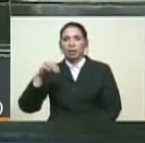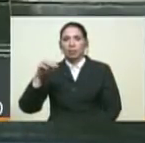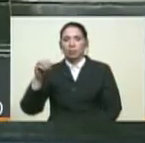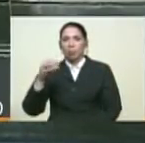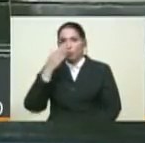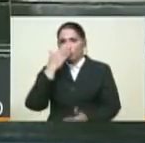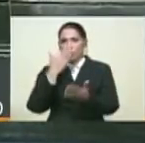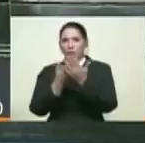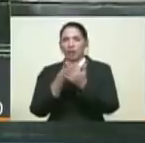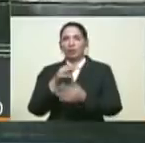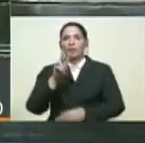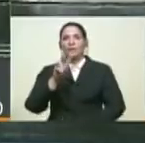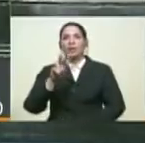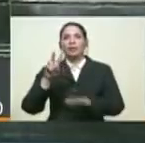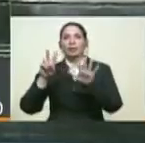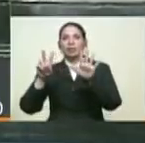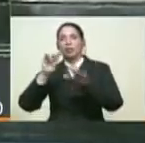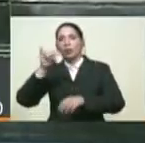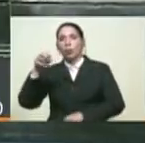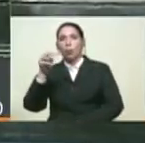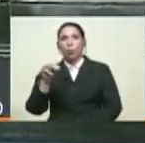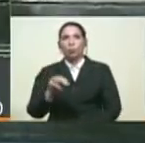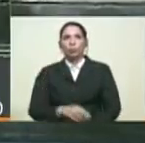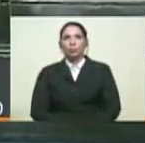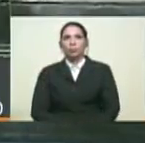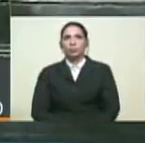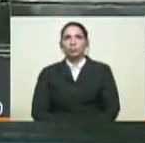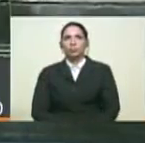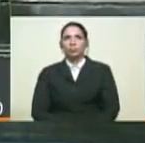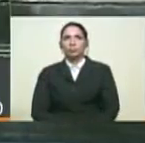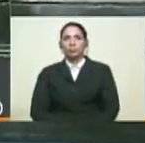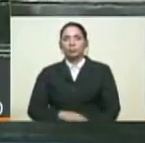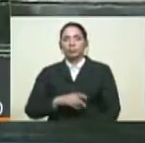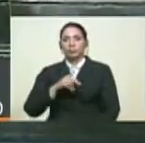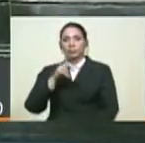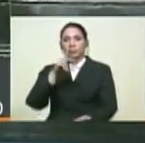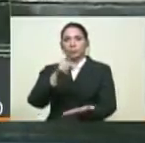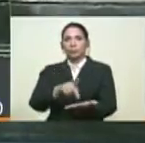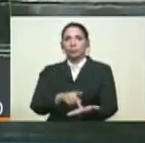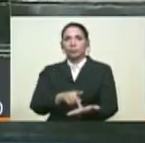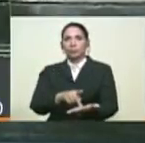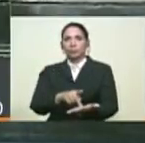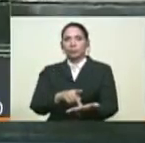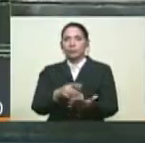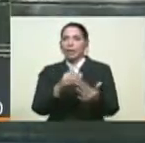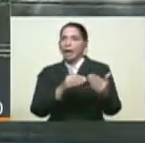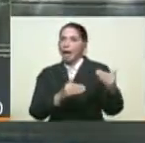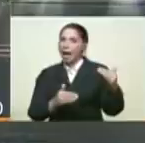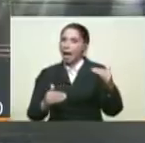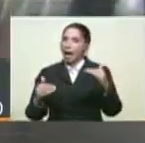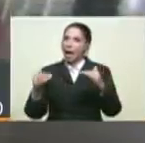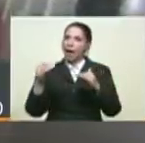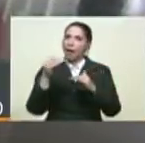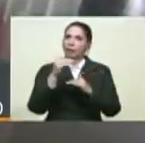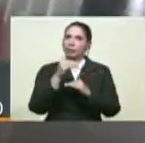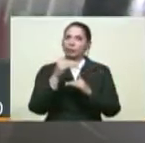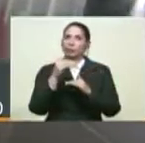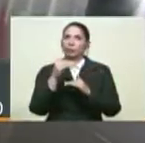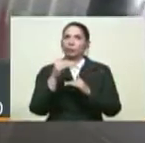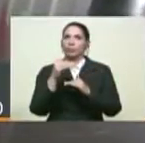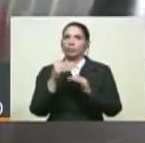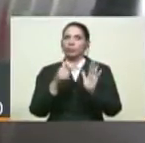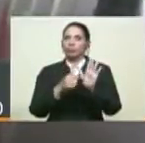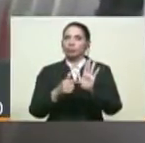el 27 de junio y llevarlo a lo más alto para declararlo el